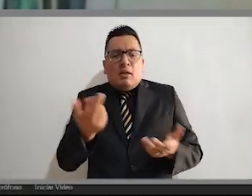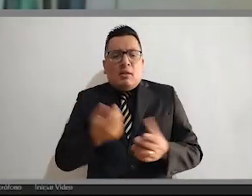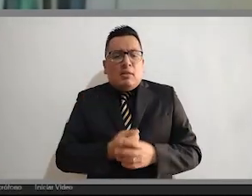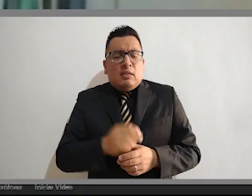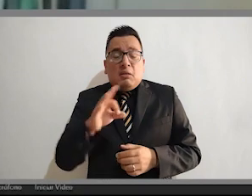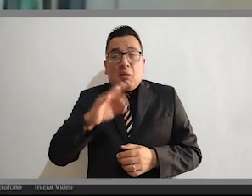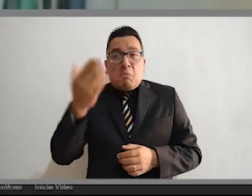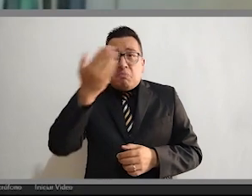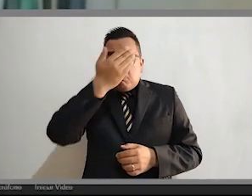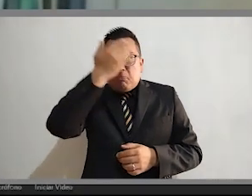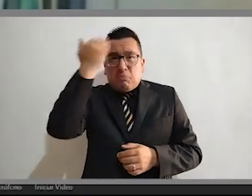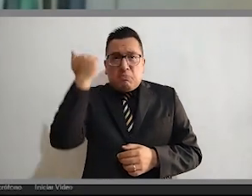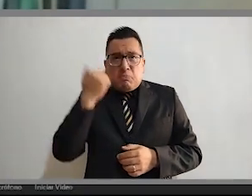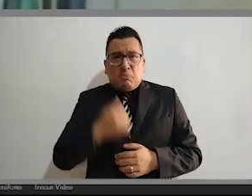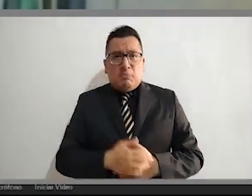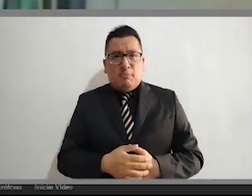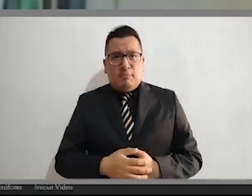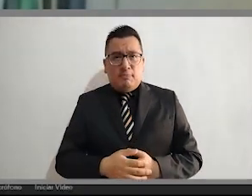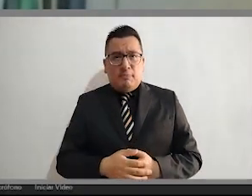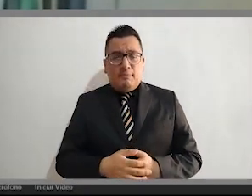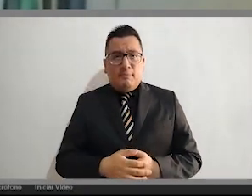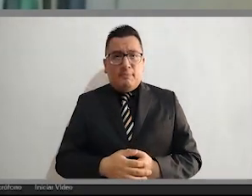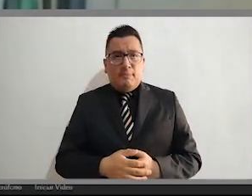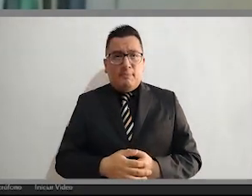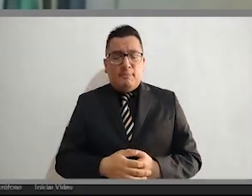o inconscientemente